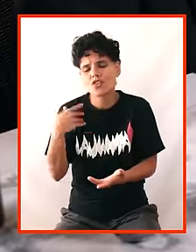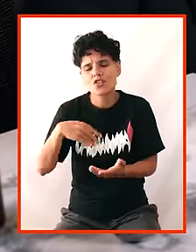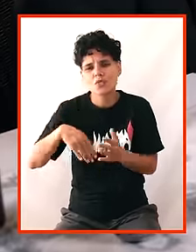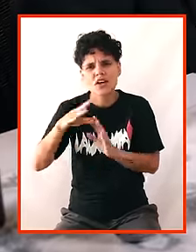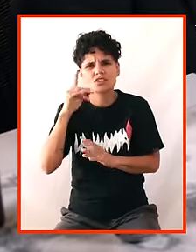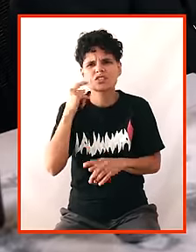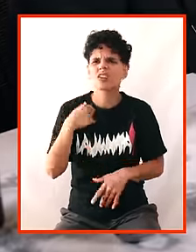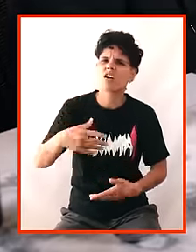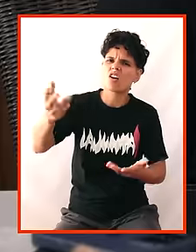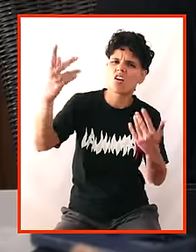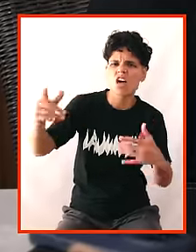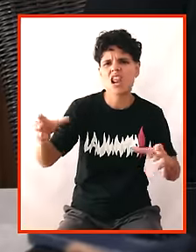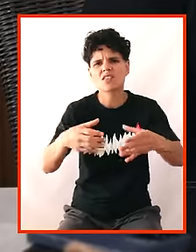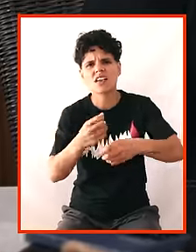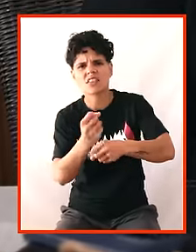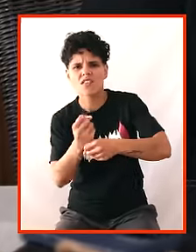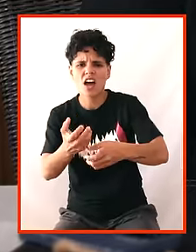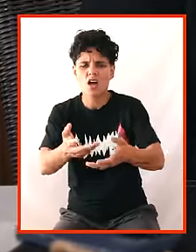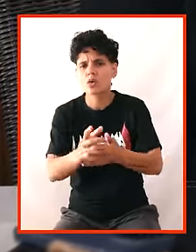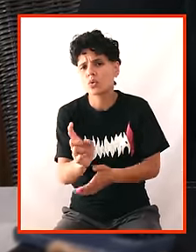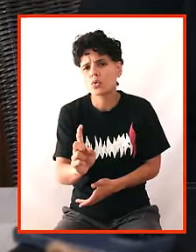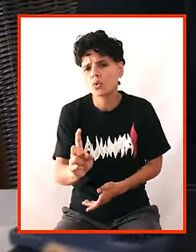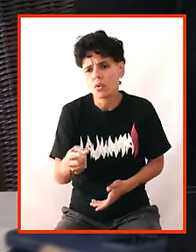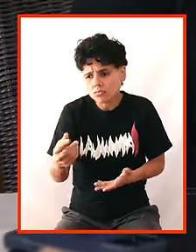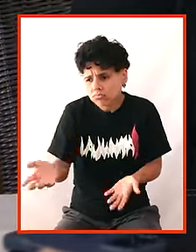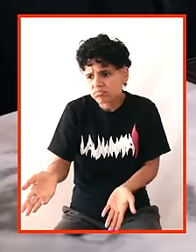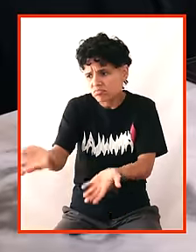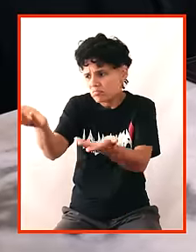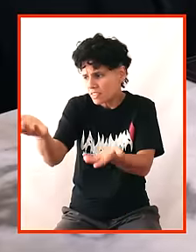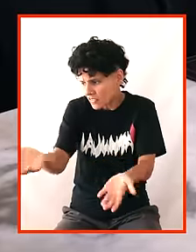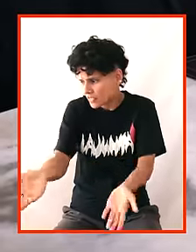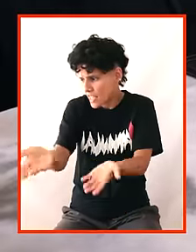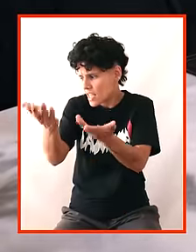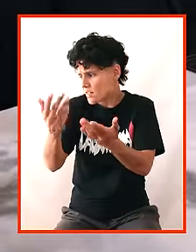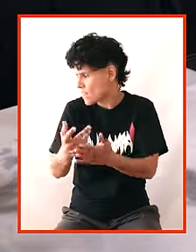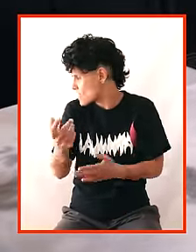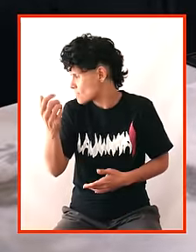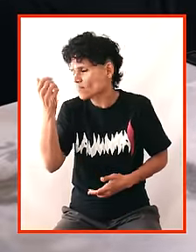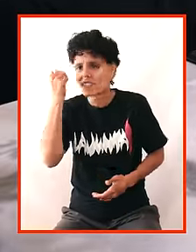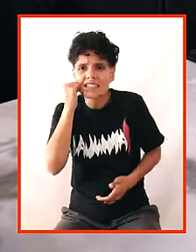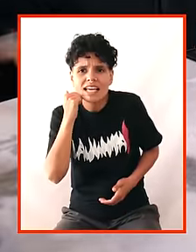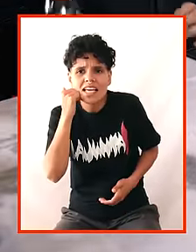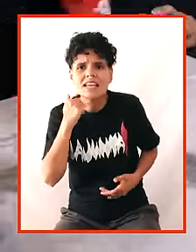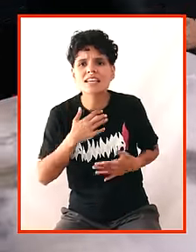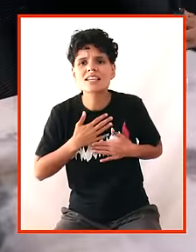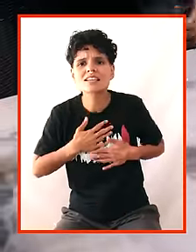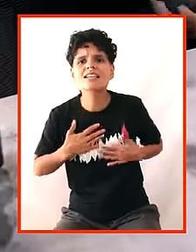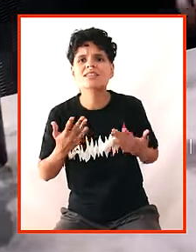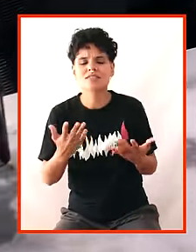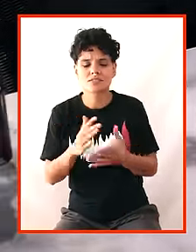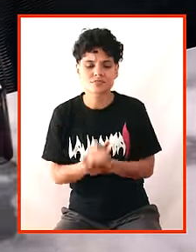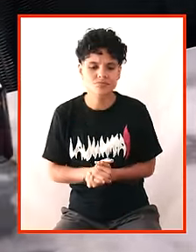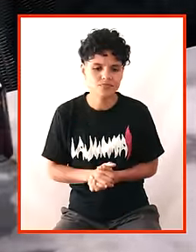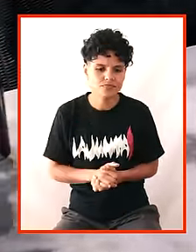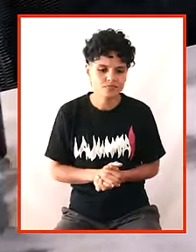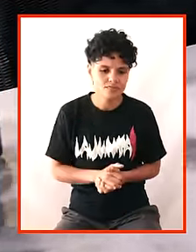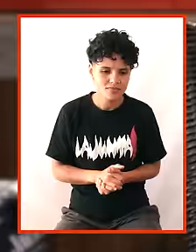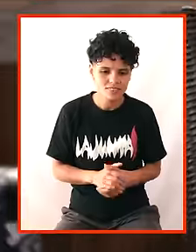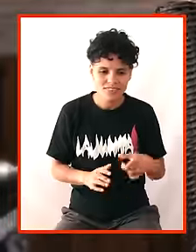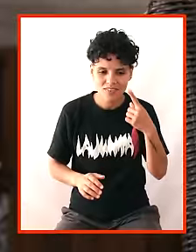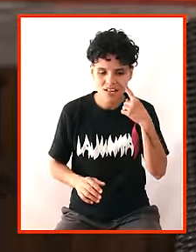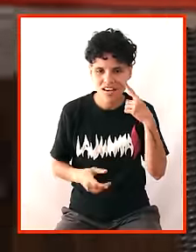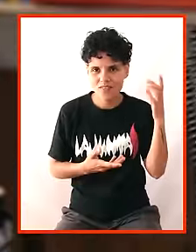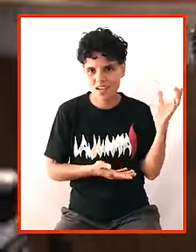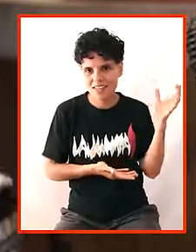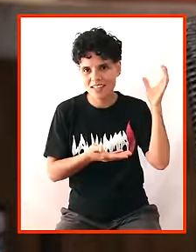Ninguna. No. Claro. Sí. Juegue. Lo queremos, claro. Claro. Yo también tengo que tomarme una cosita. Ah, ¿para qué tengo mi